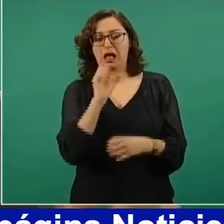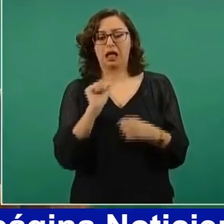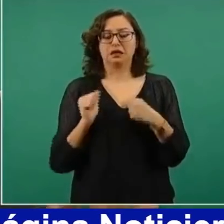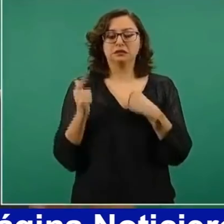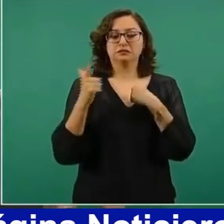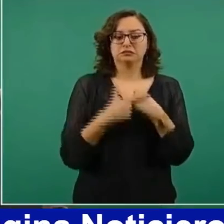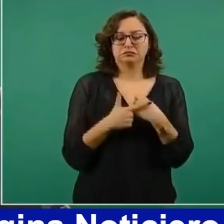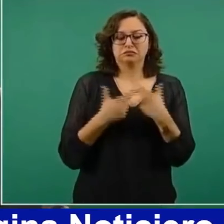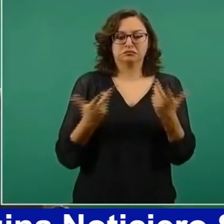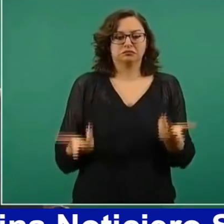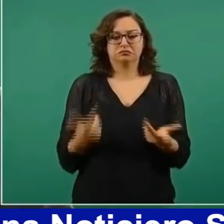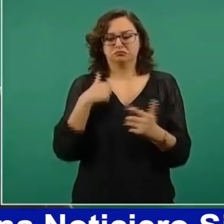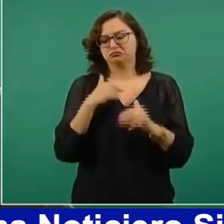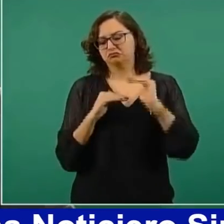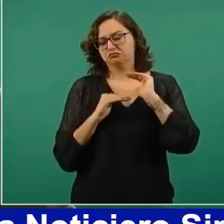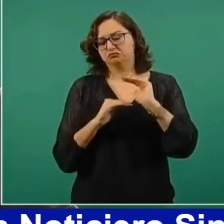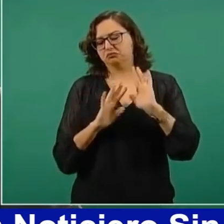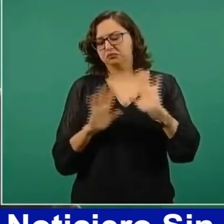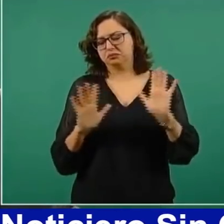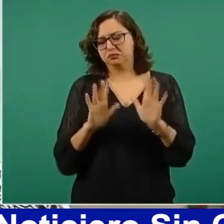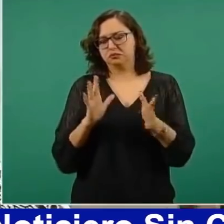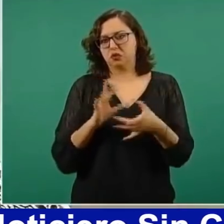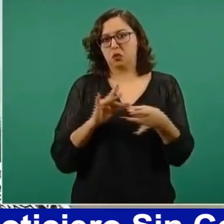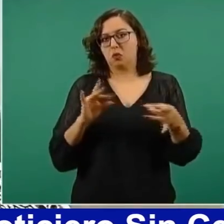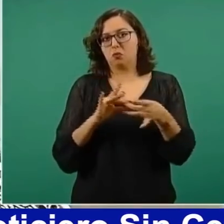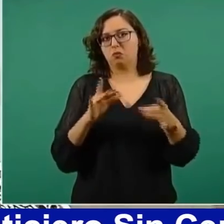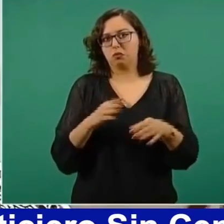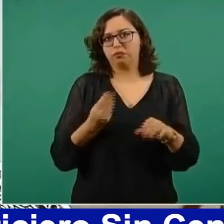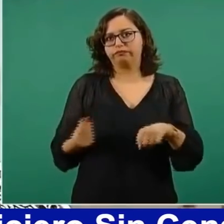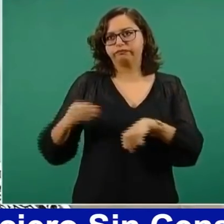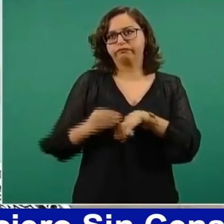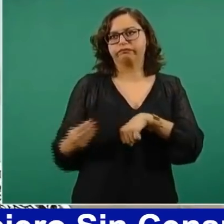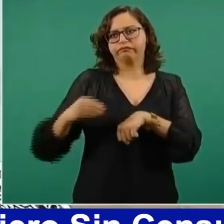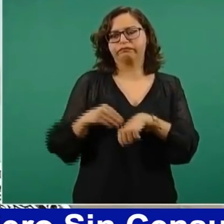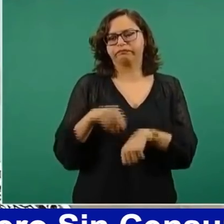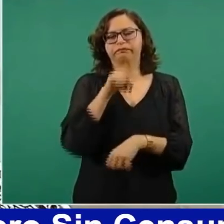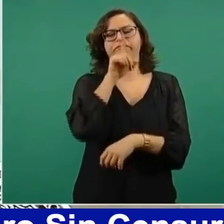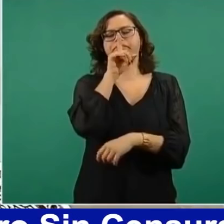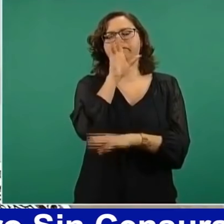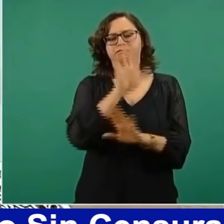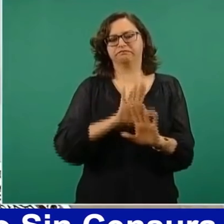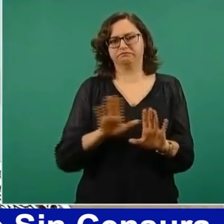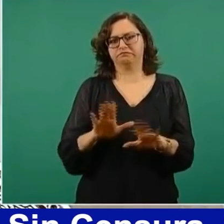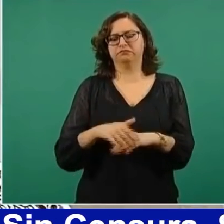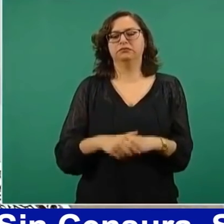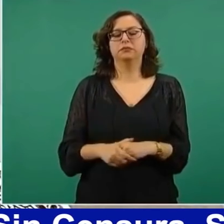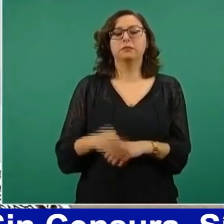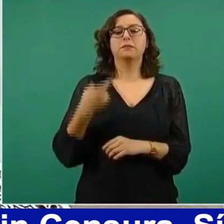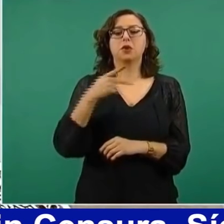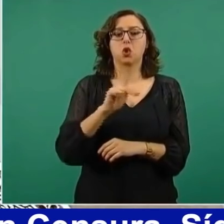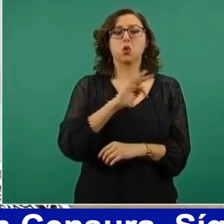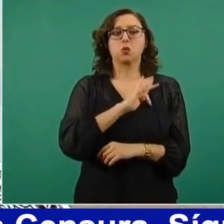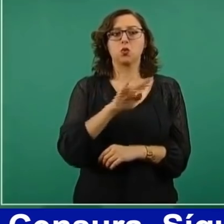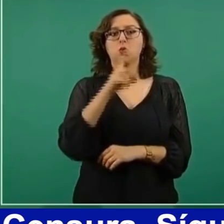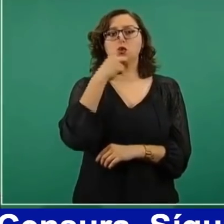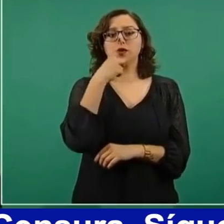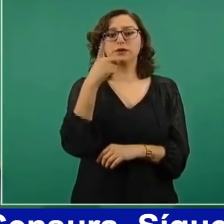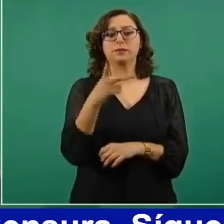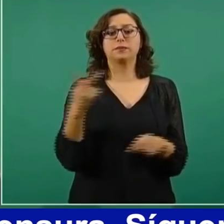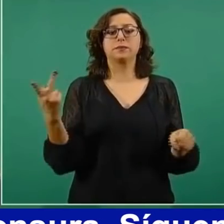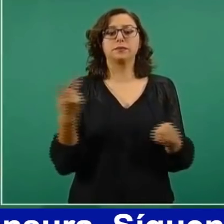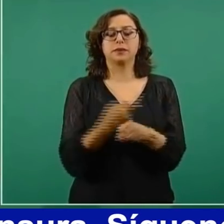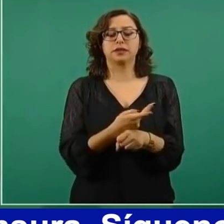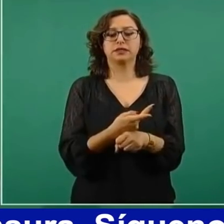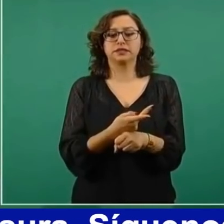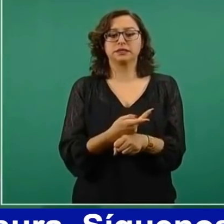Entonces me limitaré, no hablaré de ello. Lo que sí puedo decir en términos generales y para conocimiento de todo el público es que Birmex, las siglas